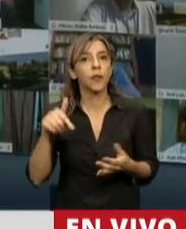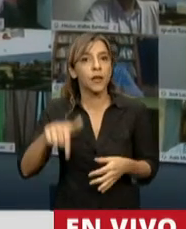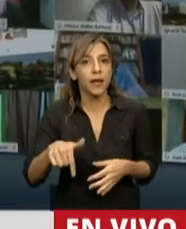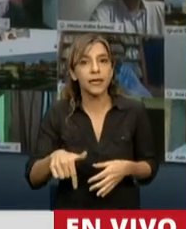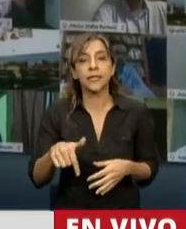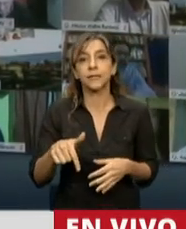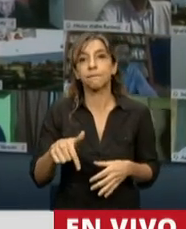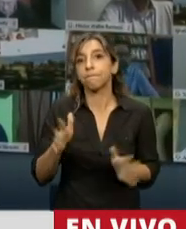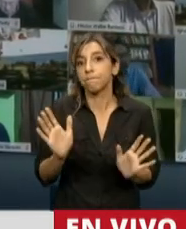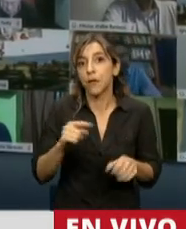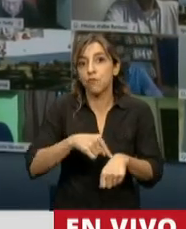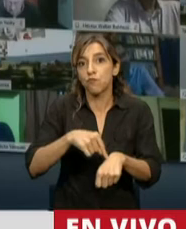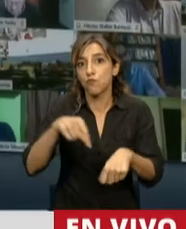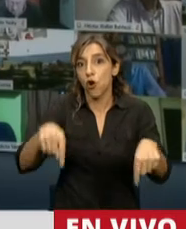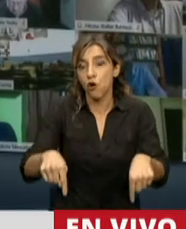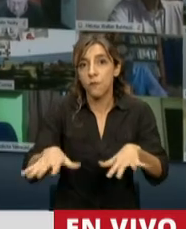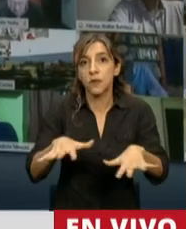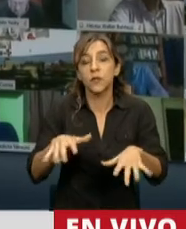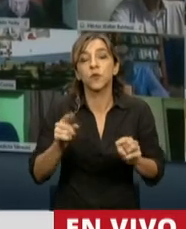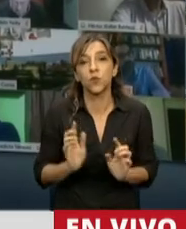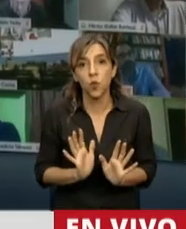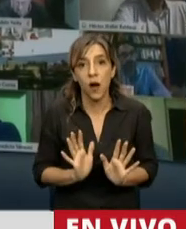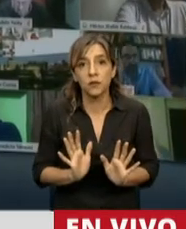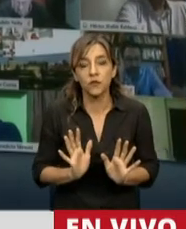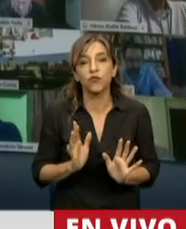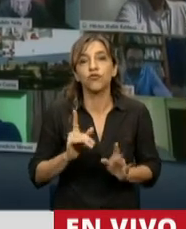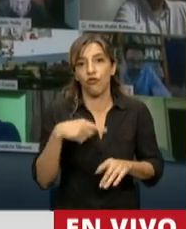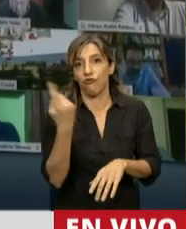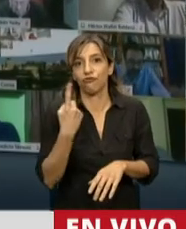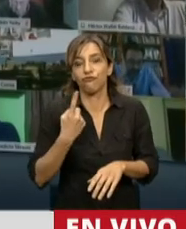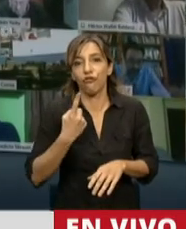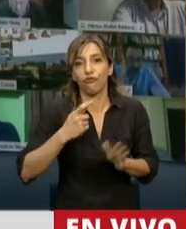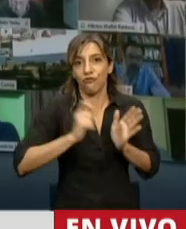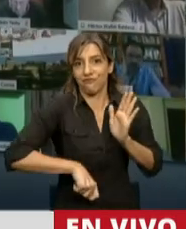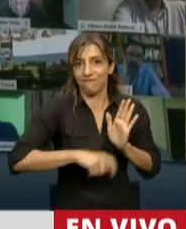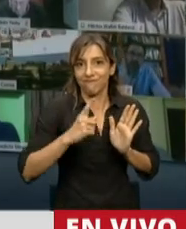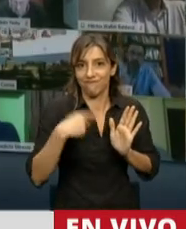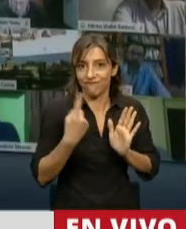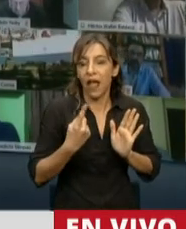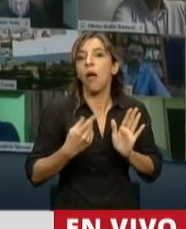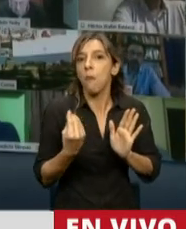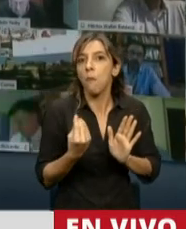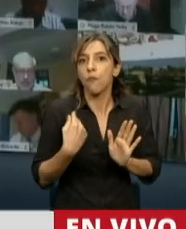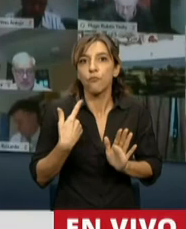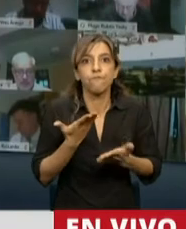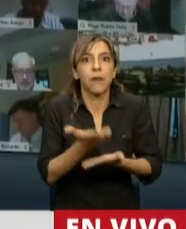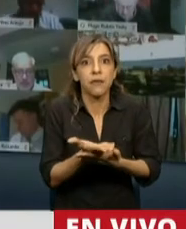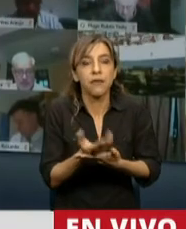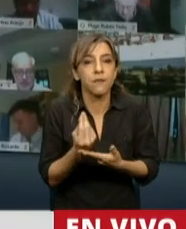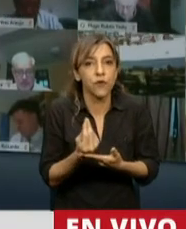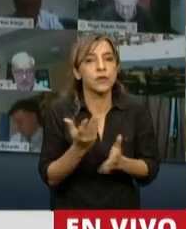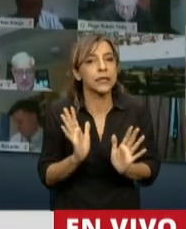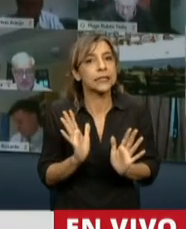en este caso, en el caso al que se refiere esta resolución, lo que estamos solicitando justamente es